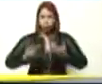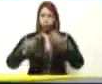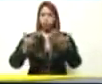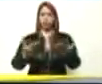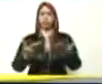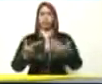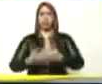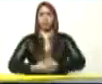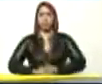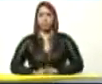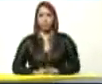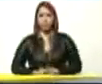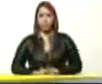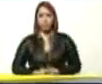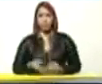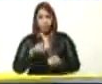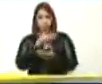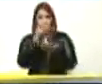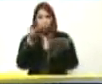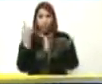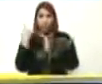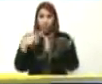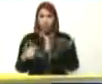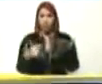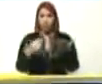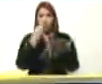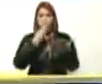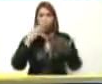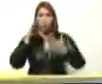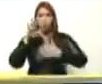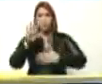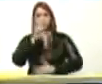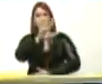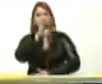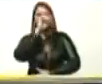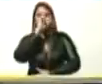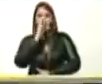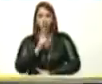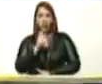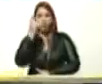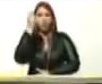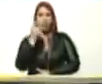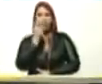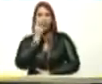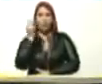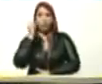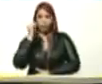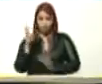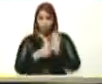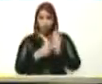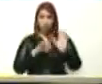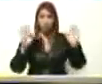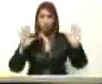ustedes tienen el compromiso de ser cinco años diputados y diputadas ¿verdad?